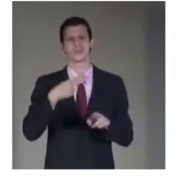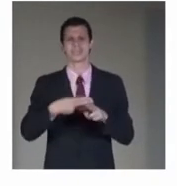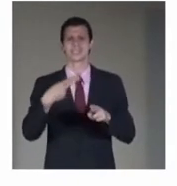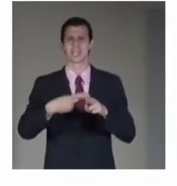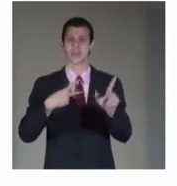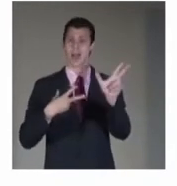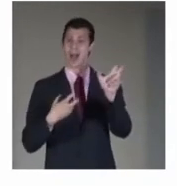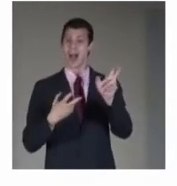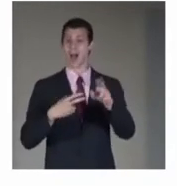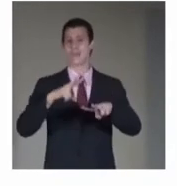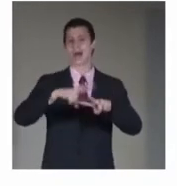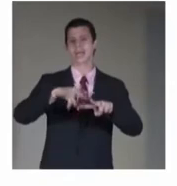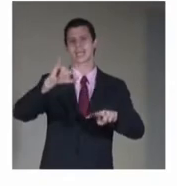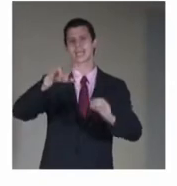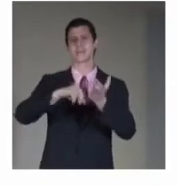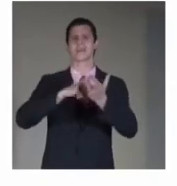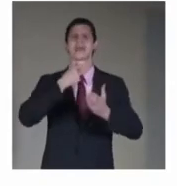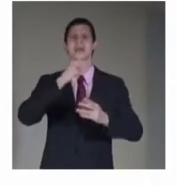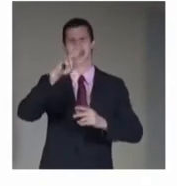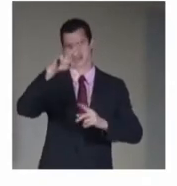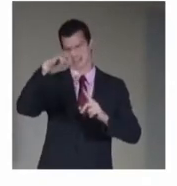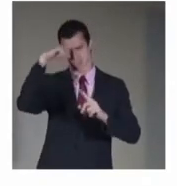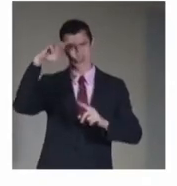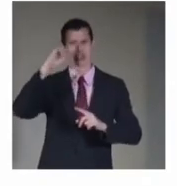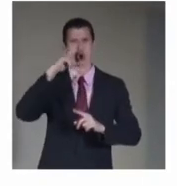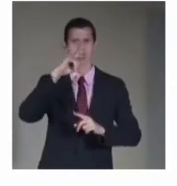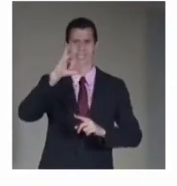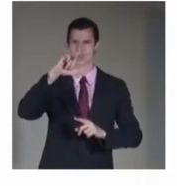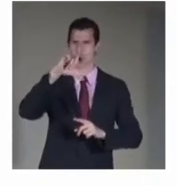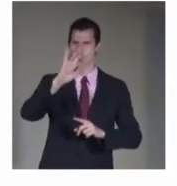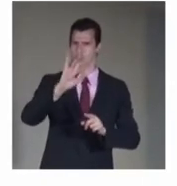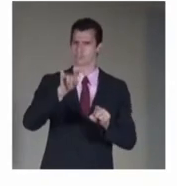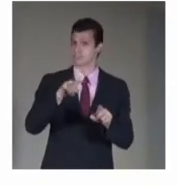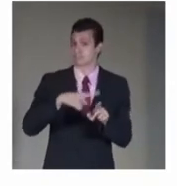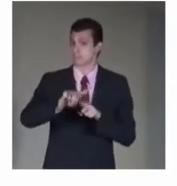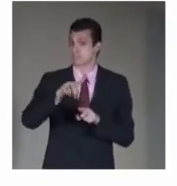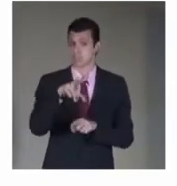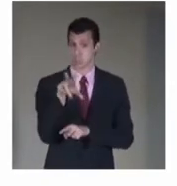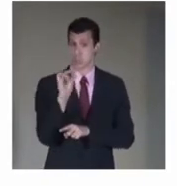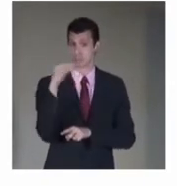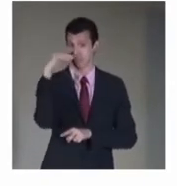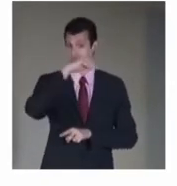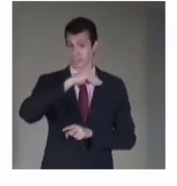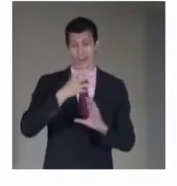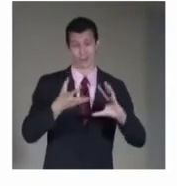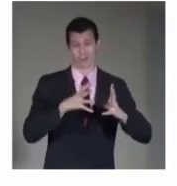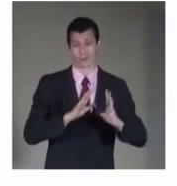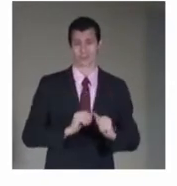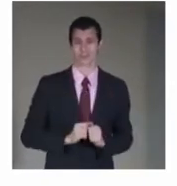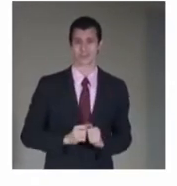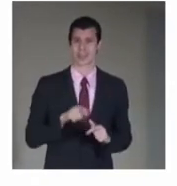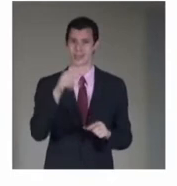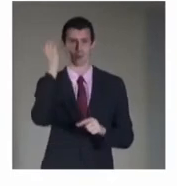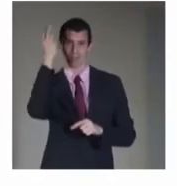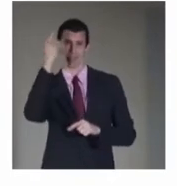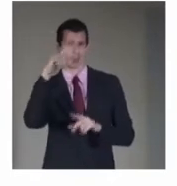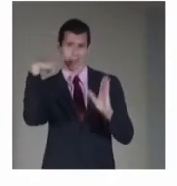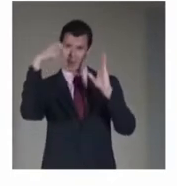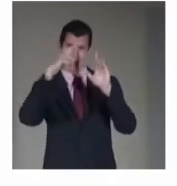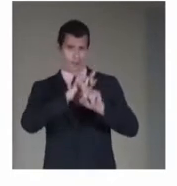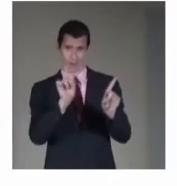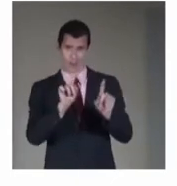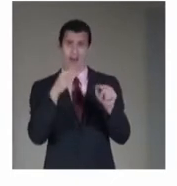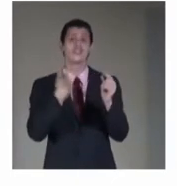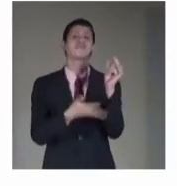hipersónicos o sea como ustedes ven miren estos son datos tomados de publicaciones del departamento de defensa entonces